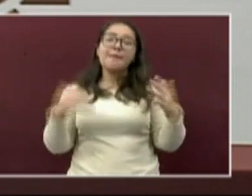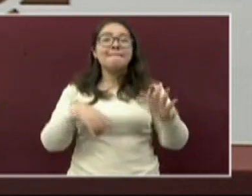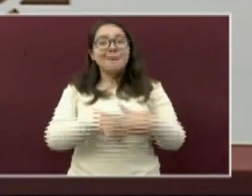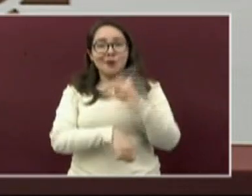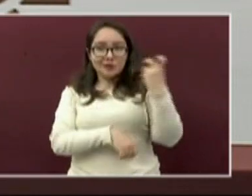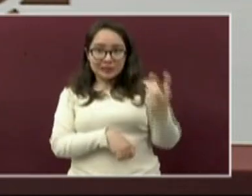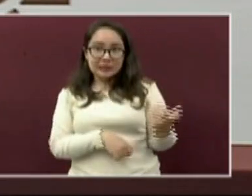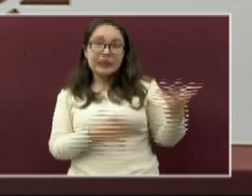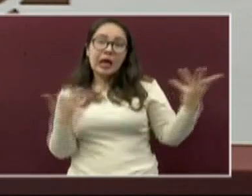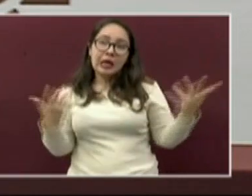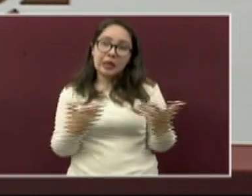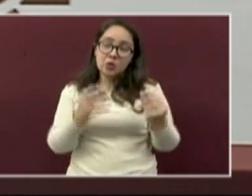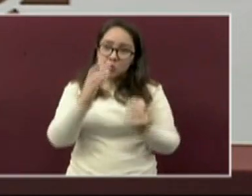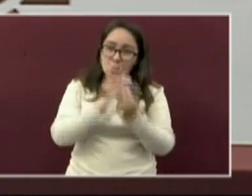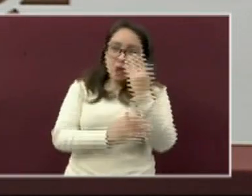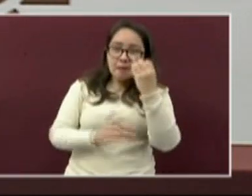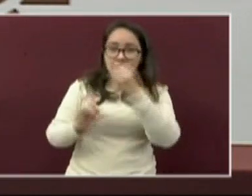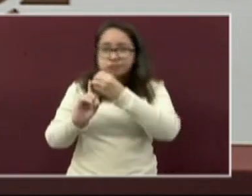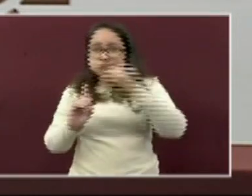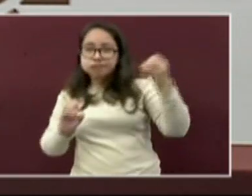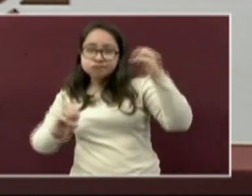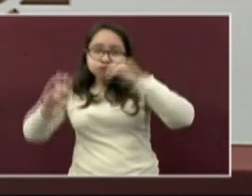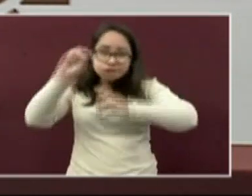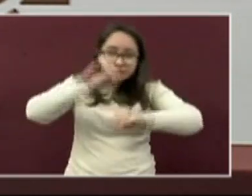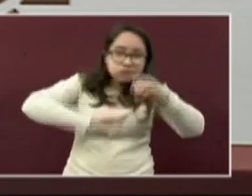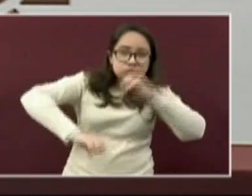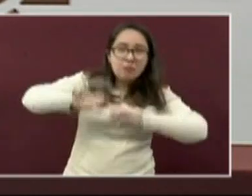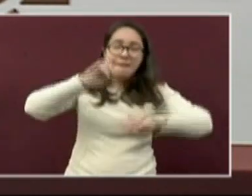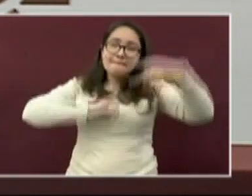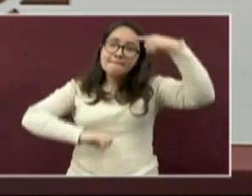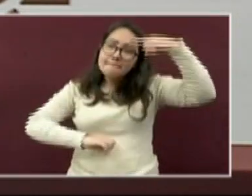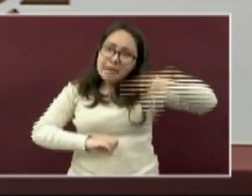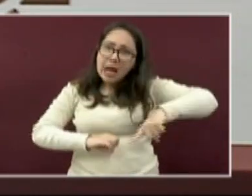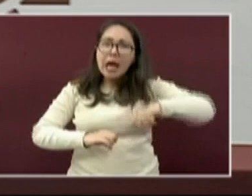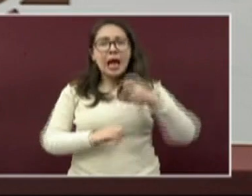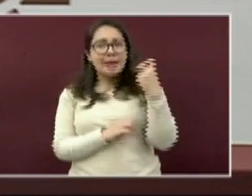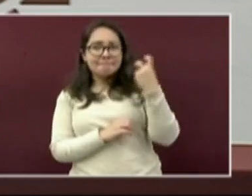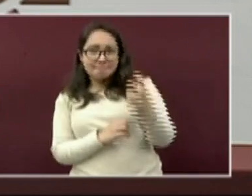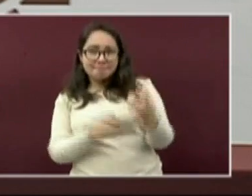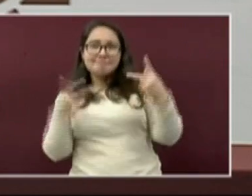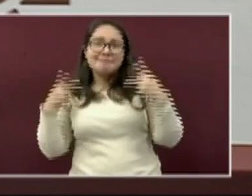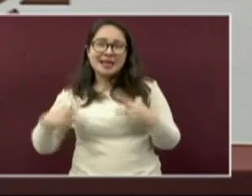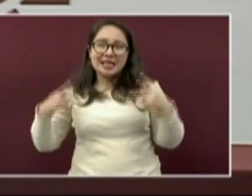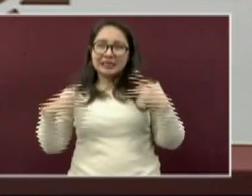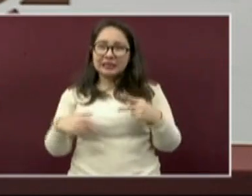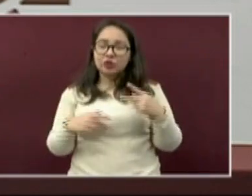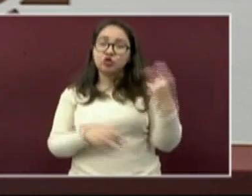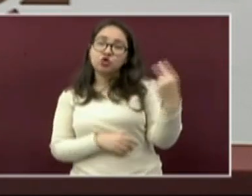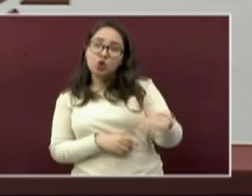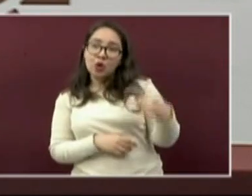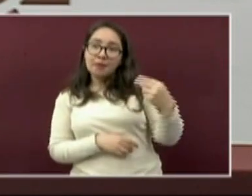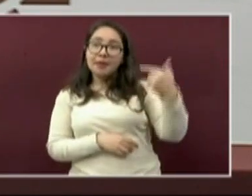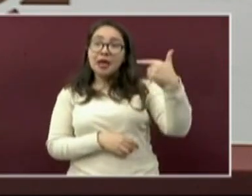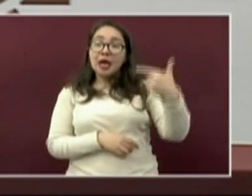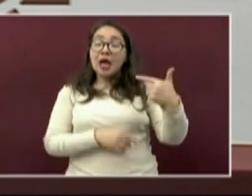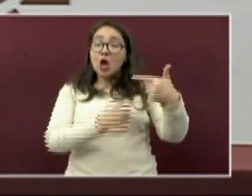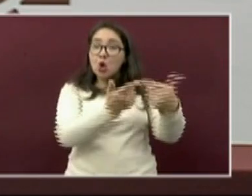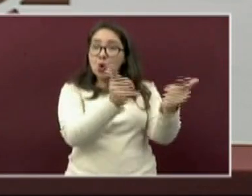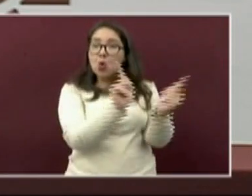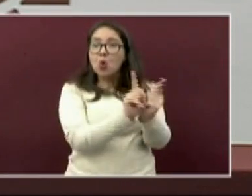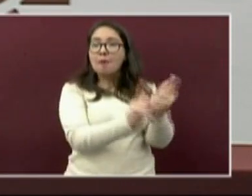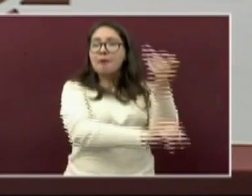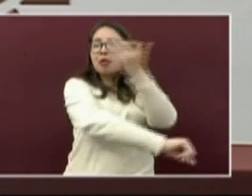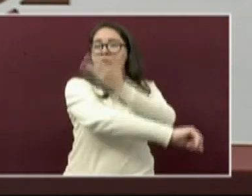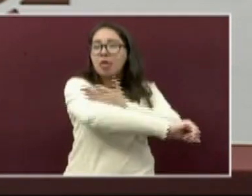se diseñó esta nueva logística para precisamente estas personas que denominamos grupo rezagado